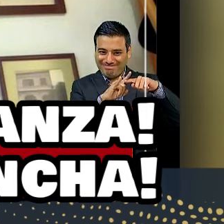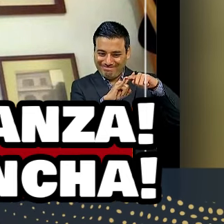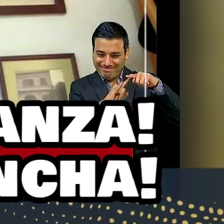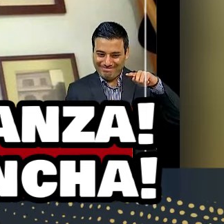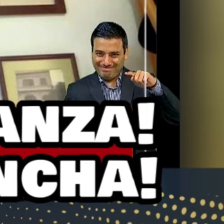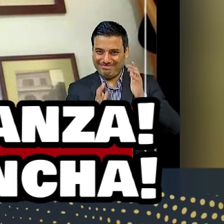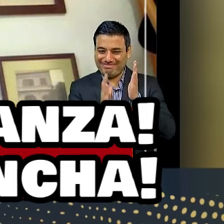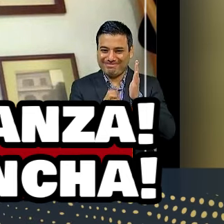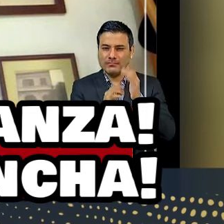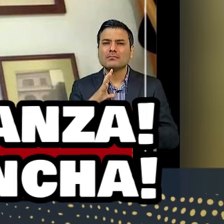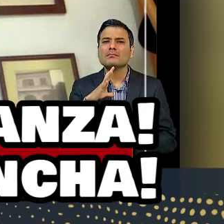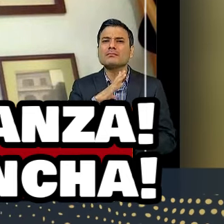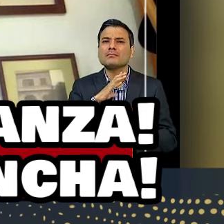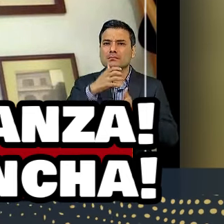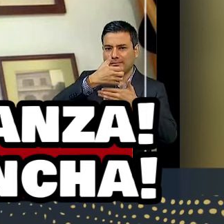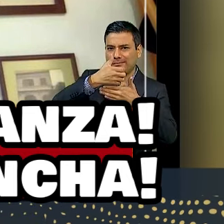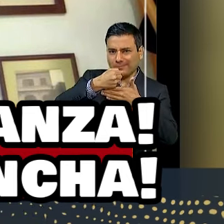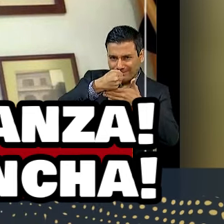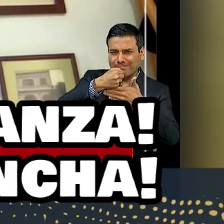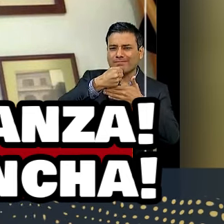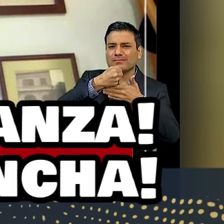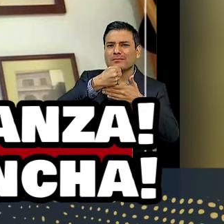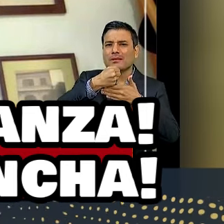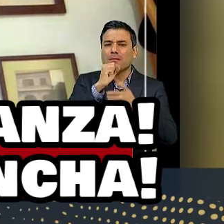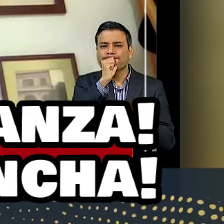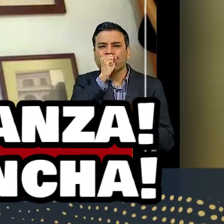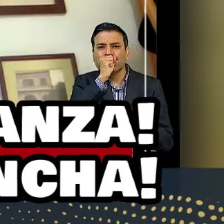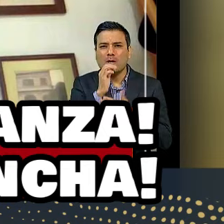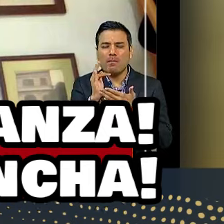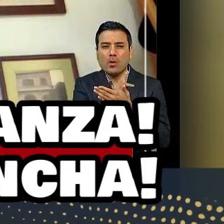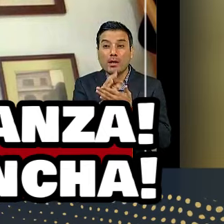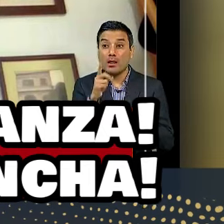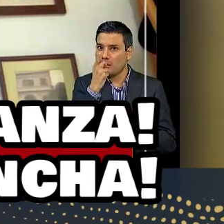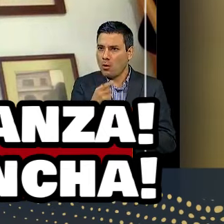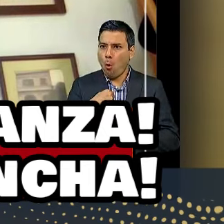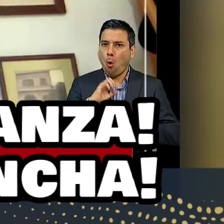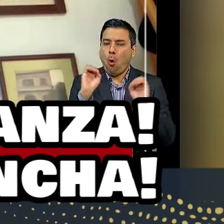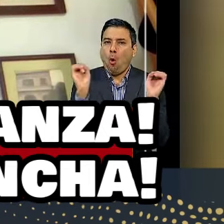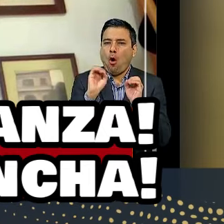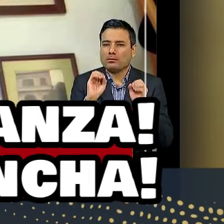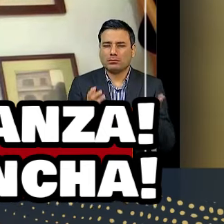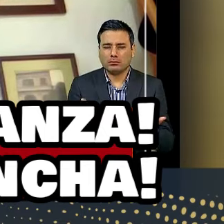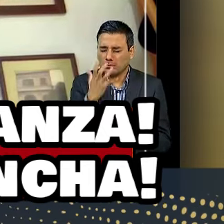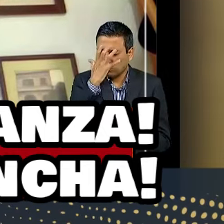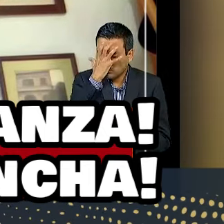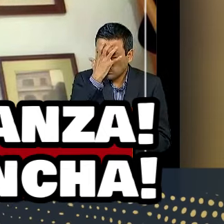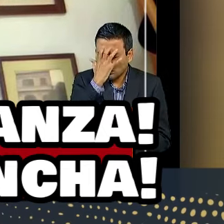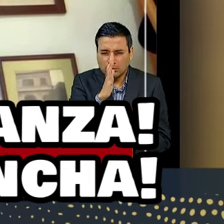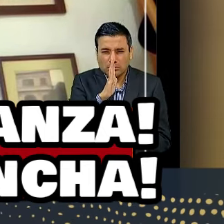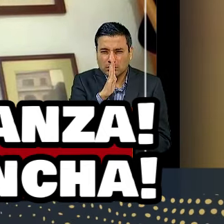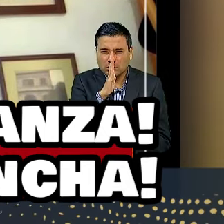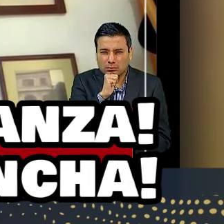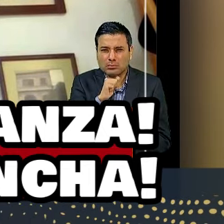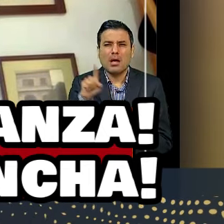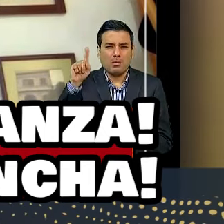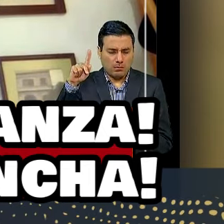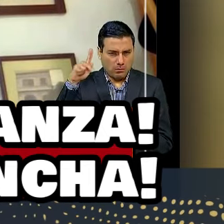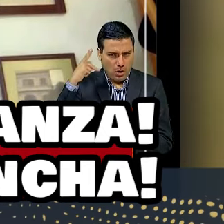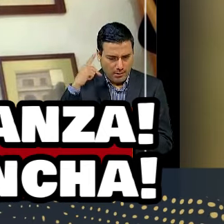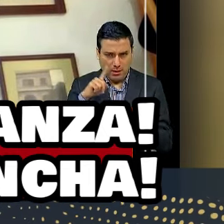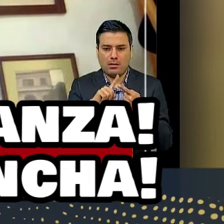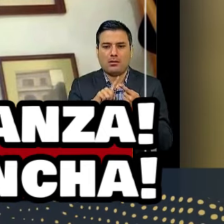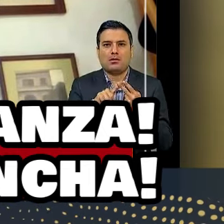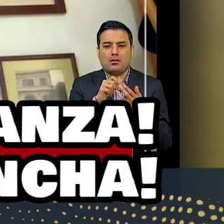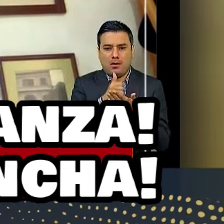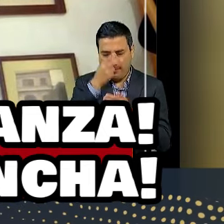morena dicen que no hacen estas cosas y las hacen peor son de un cinismo atroz Pero estas prácticas no solo pasaron en Puebla en la Ciudad de México